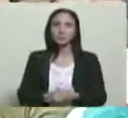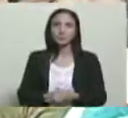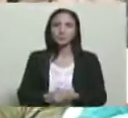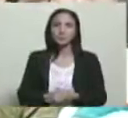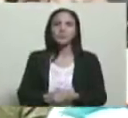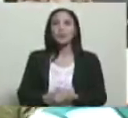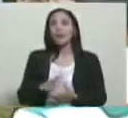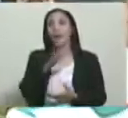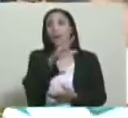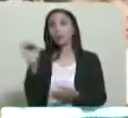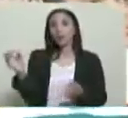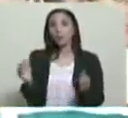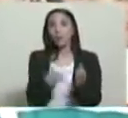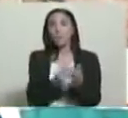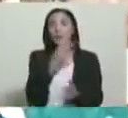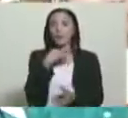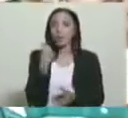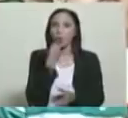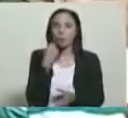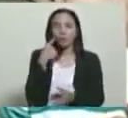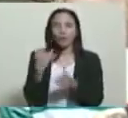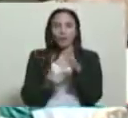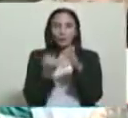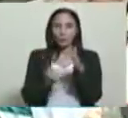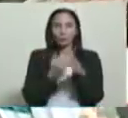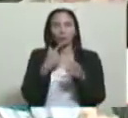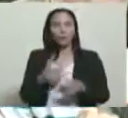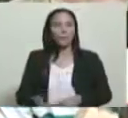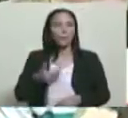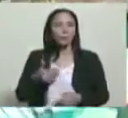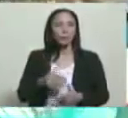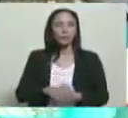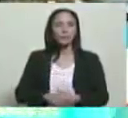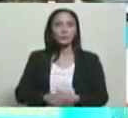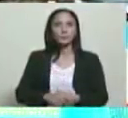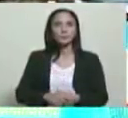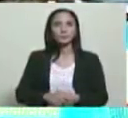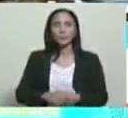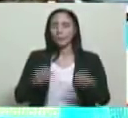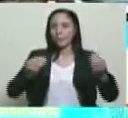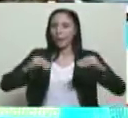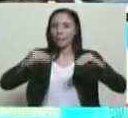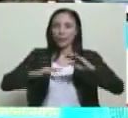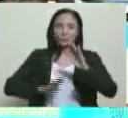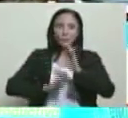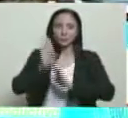llegar a 500.000 aprendices del INSE. O más.